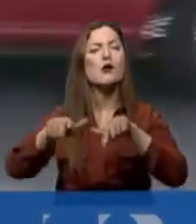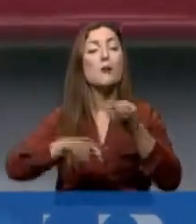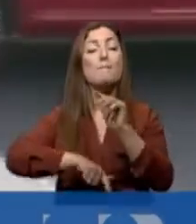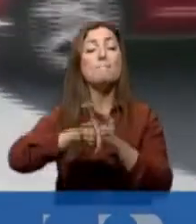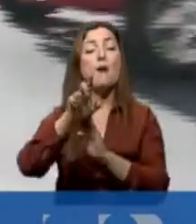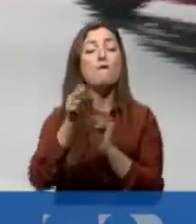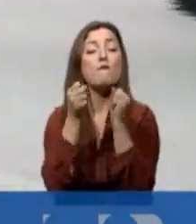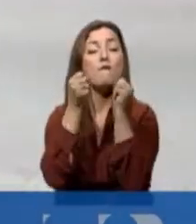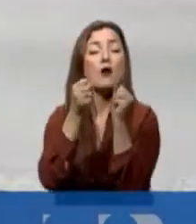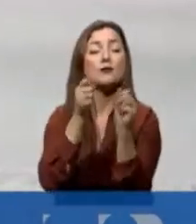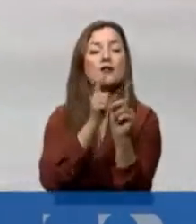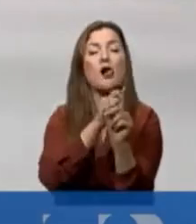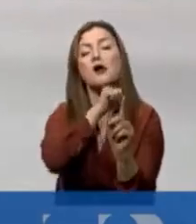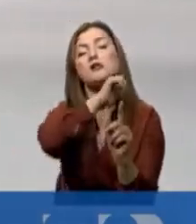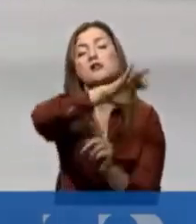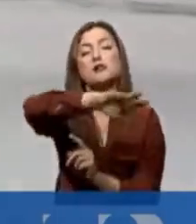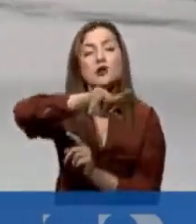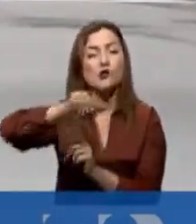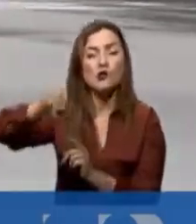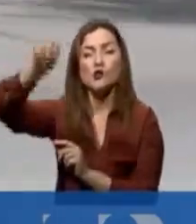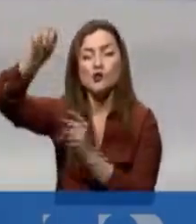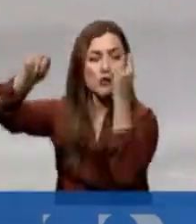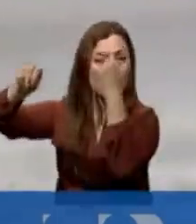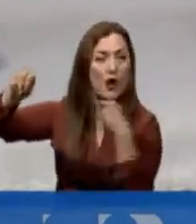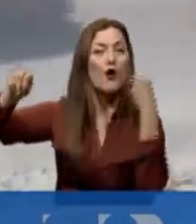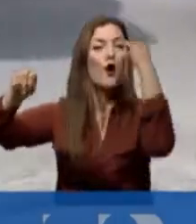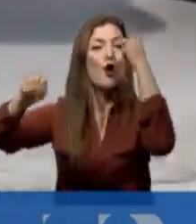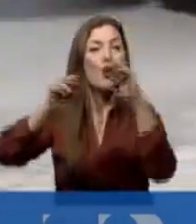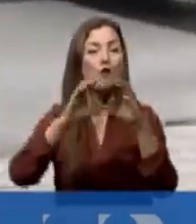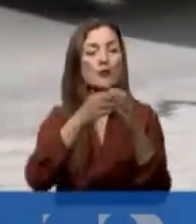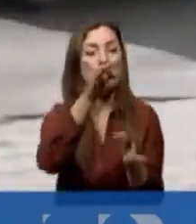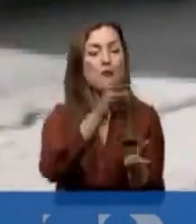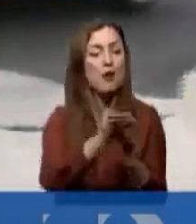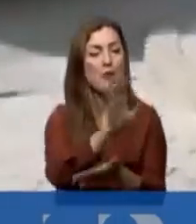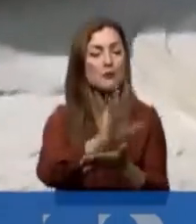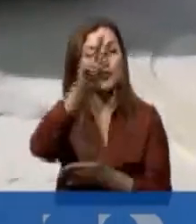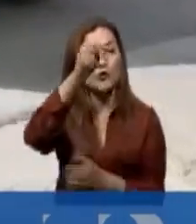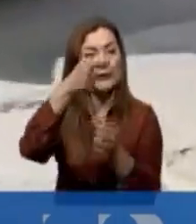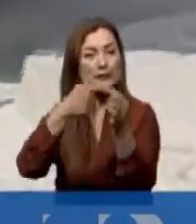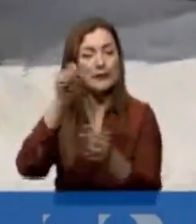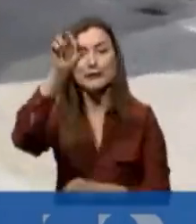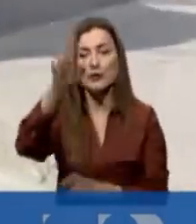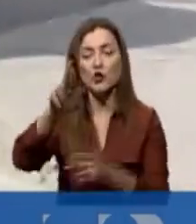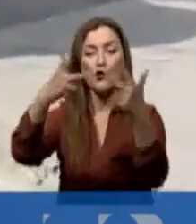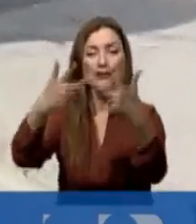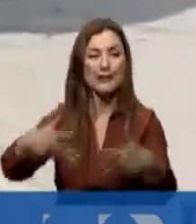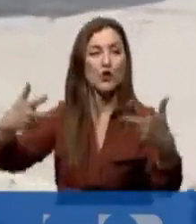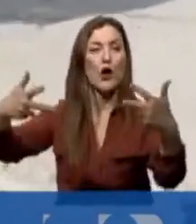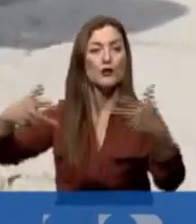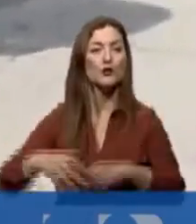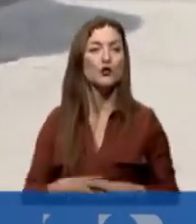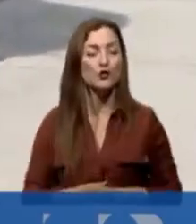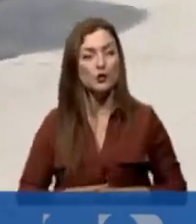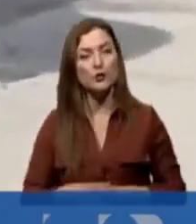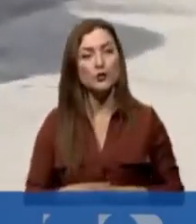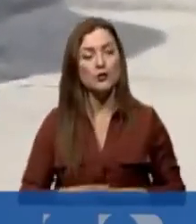los sectores que ya conocemos, en el norte, Carapungo, Comité del Pueblo, en el sur, de igual forma, Chillogallo, también está